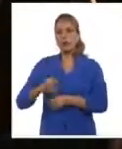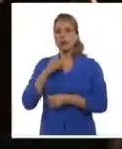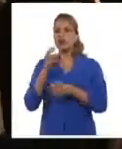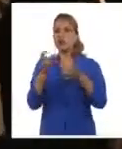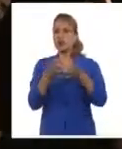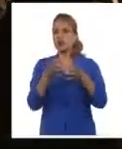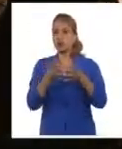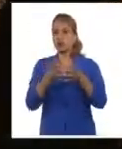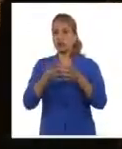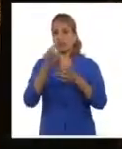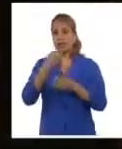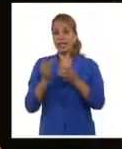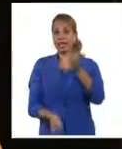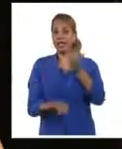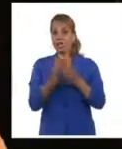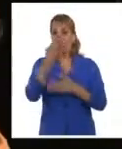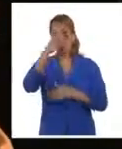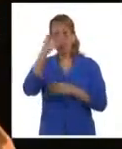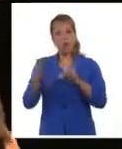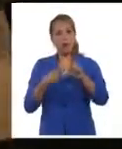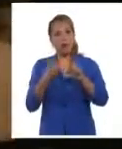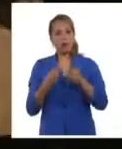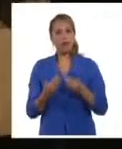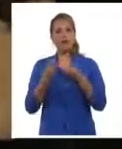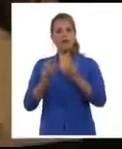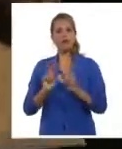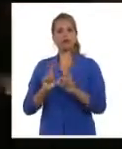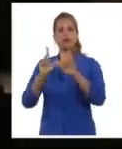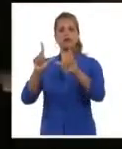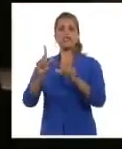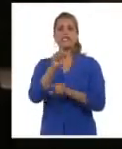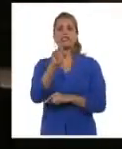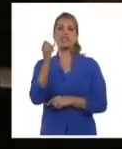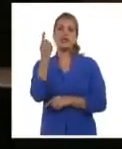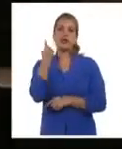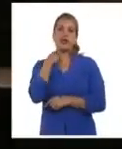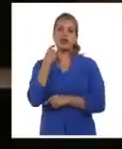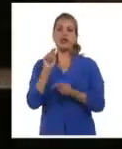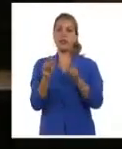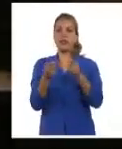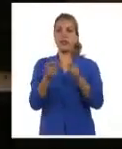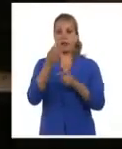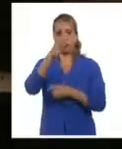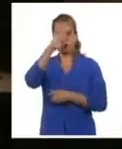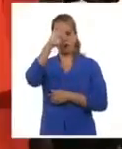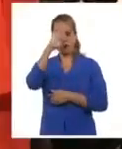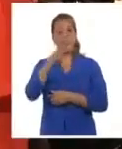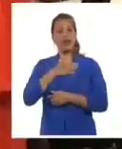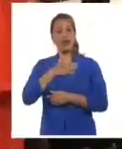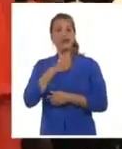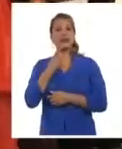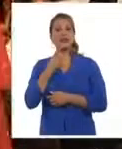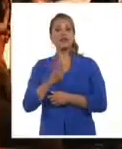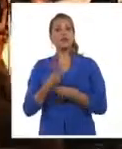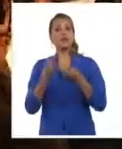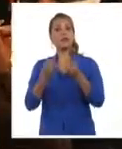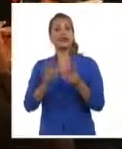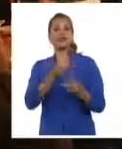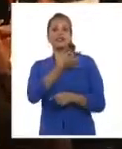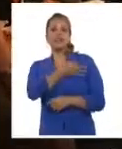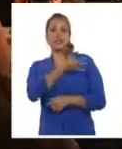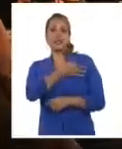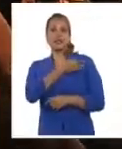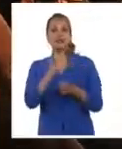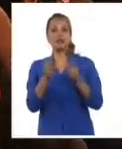organizador de Cuba Disco para entregar un reconocimiento especial a los 100 años de la radio cubana, gesto que fue retribuido con el sello centenario de la